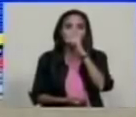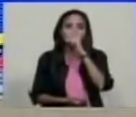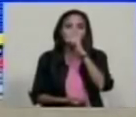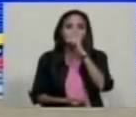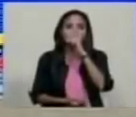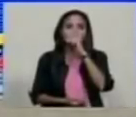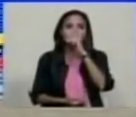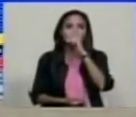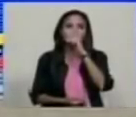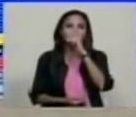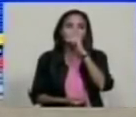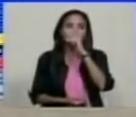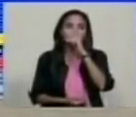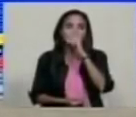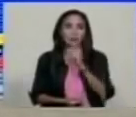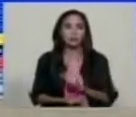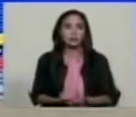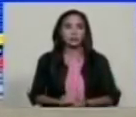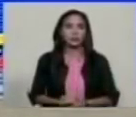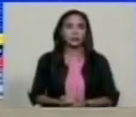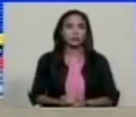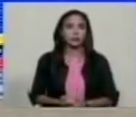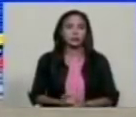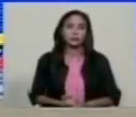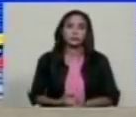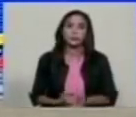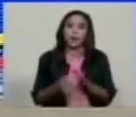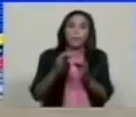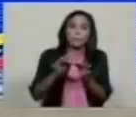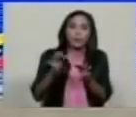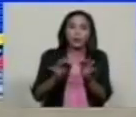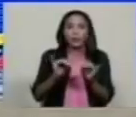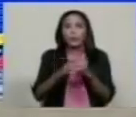Para ponerle las manos a los petrodólares.